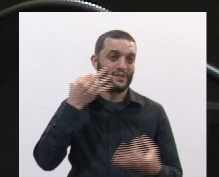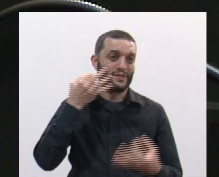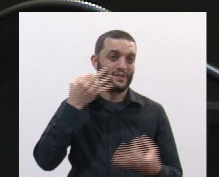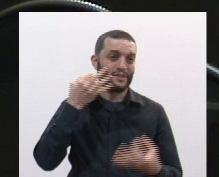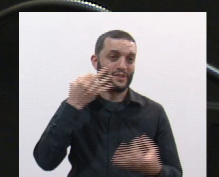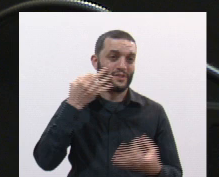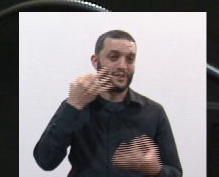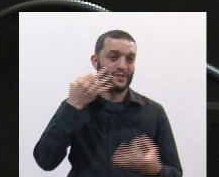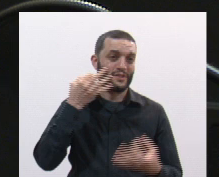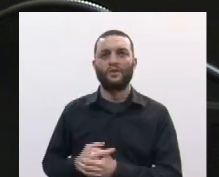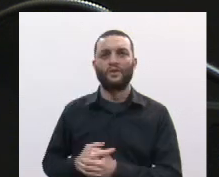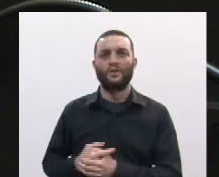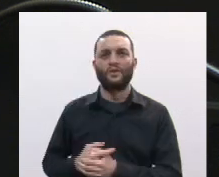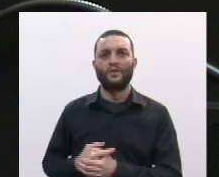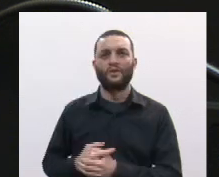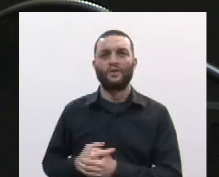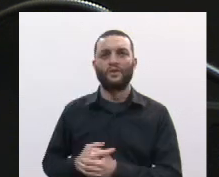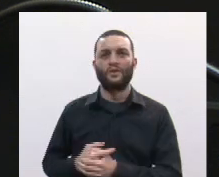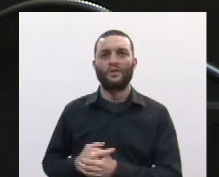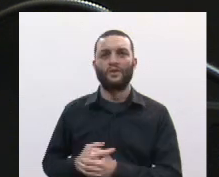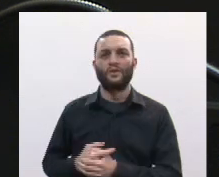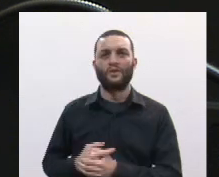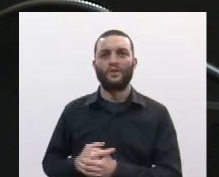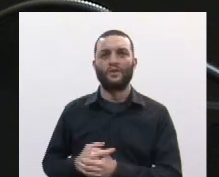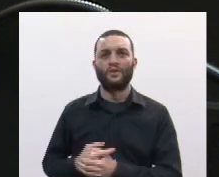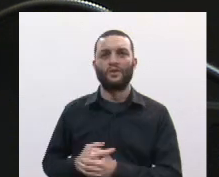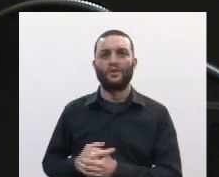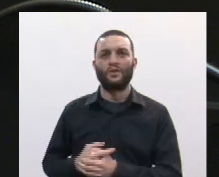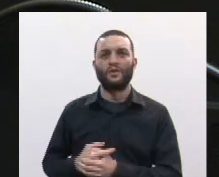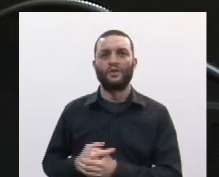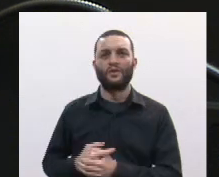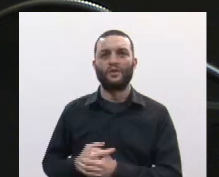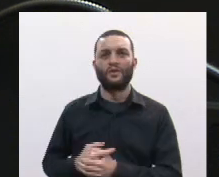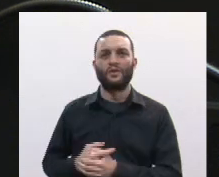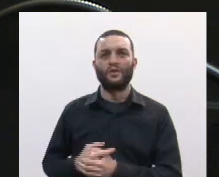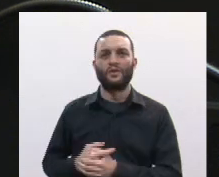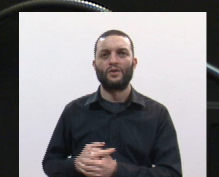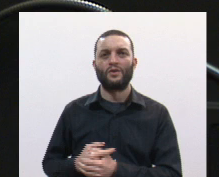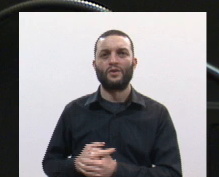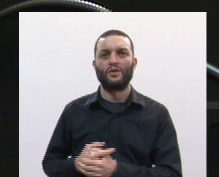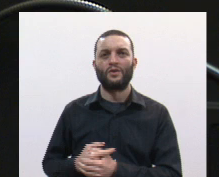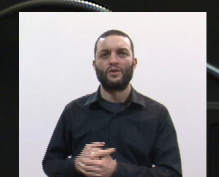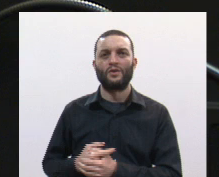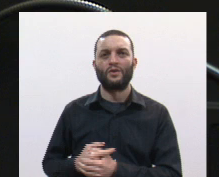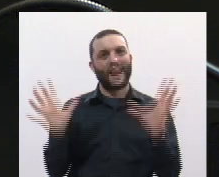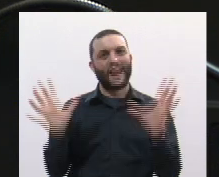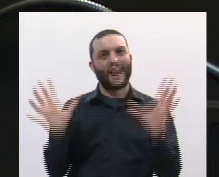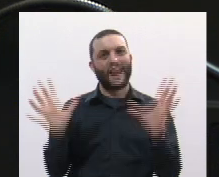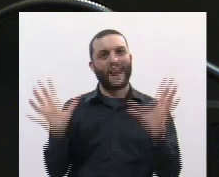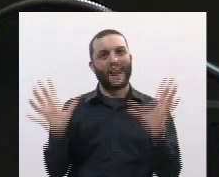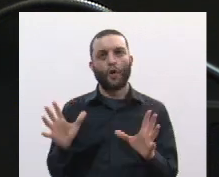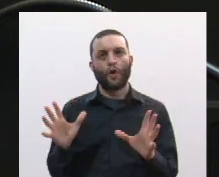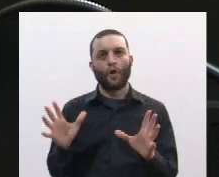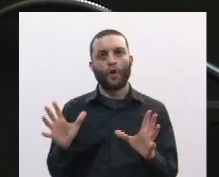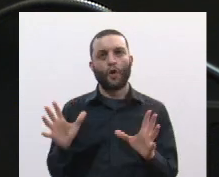con uno, 10, 50, 1.000, 10.000, no importaba. Él, lo importante para él era transmitir sus ideas y